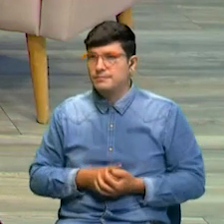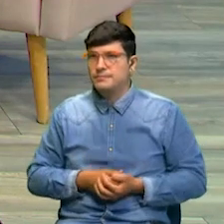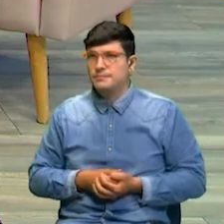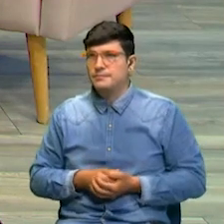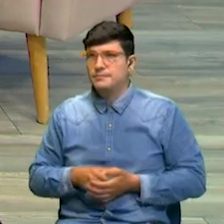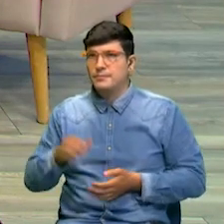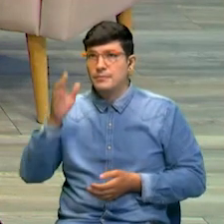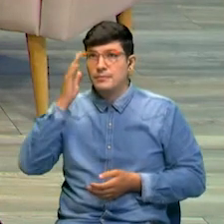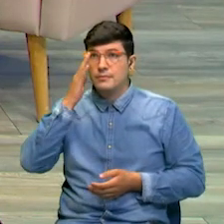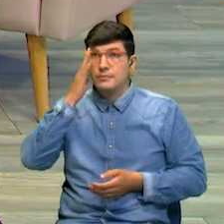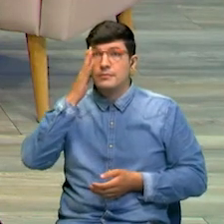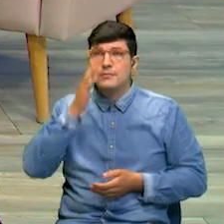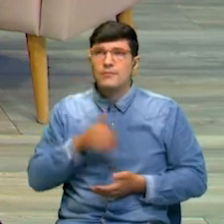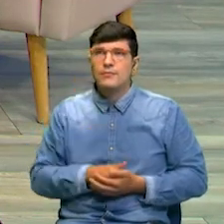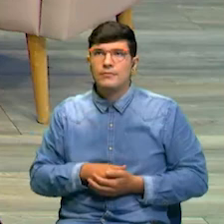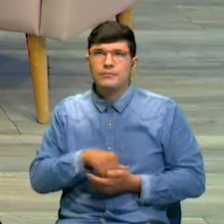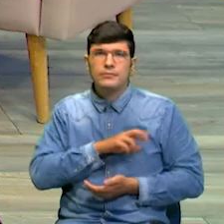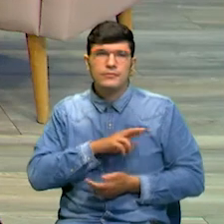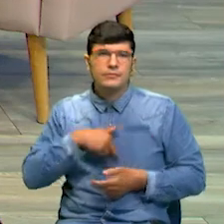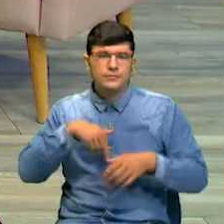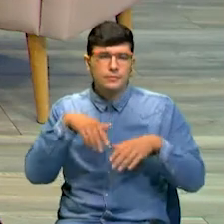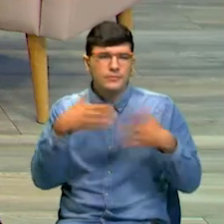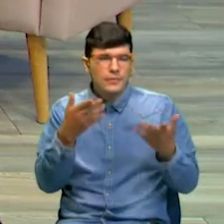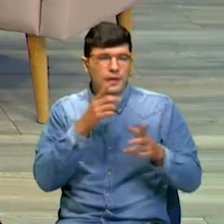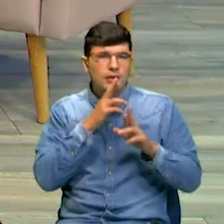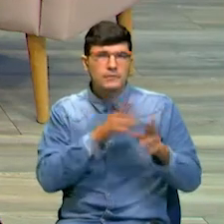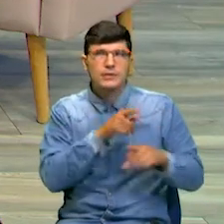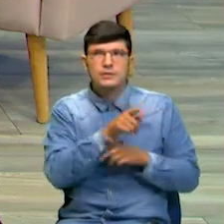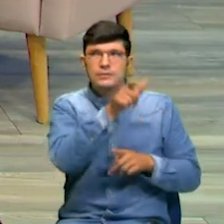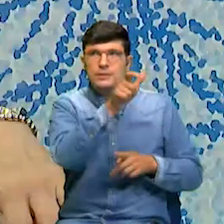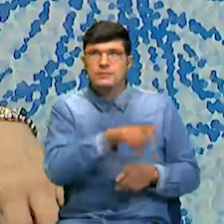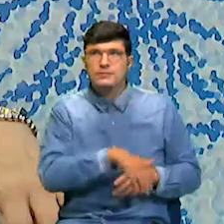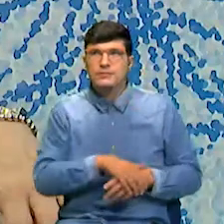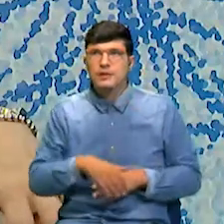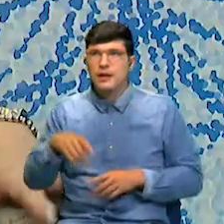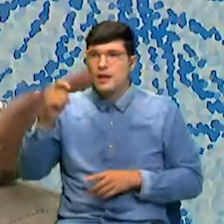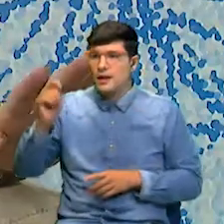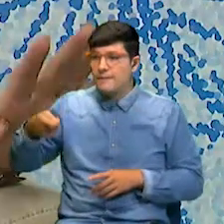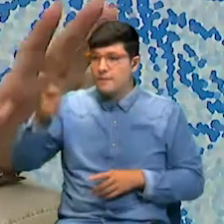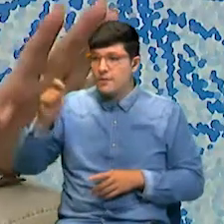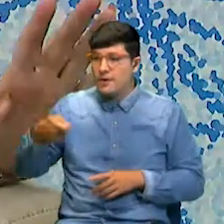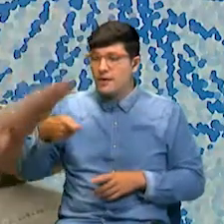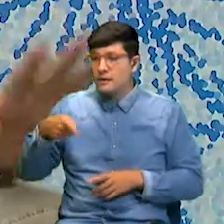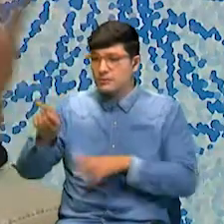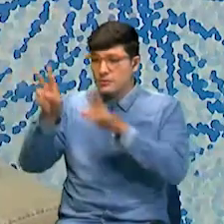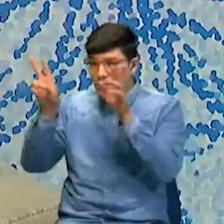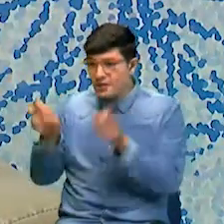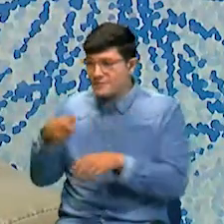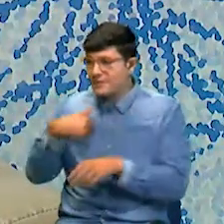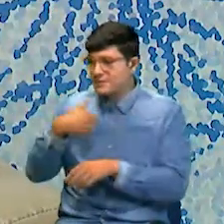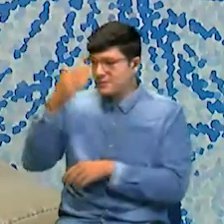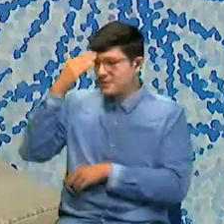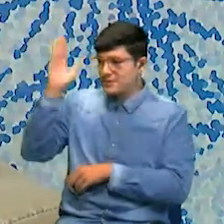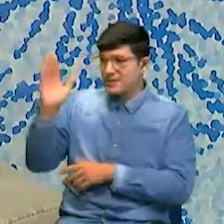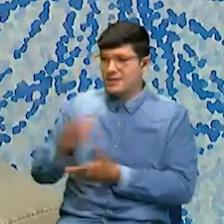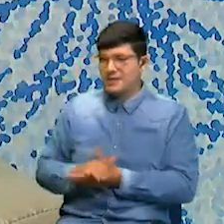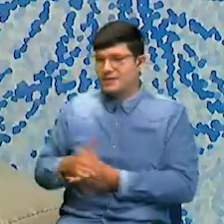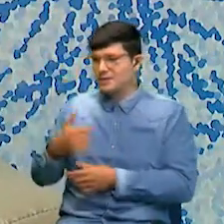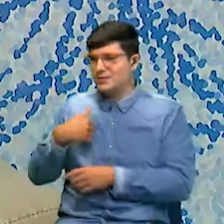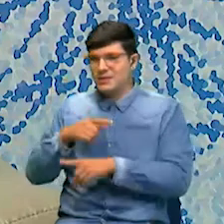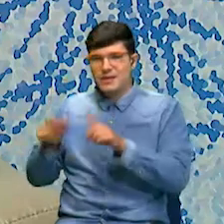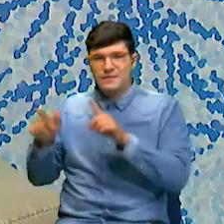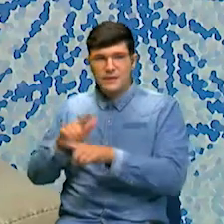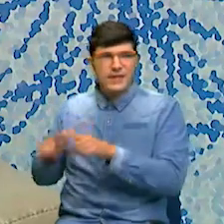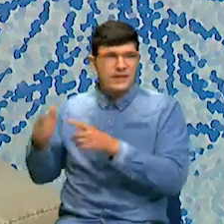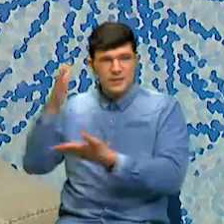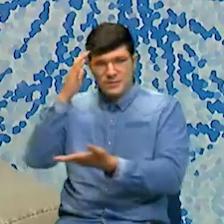Bueno, ¿qué le podemos decir al televidente, abogada? Abogada, este es un tema que no sé, yo he tenido diferentes